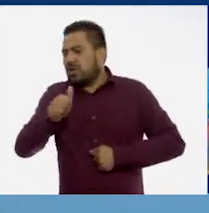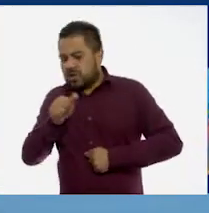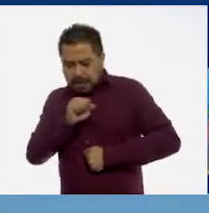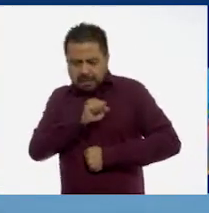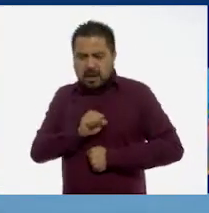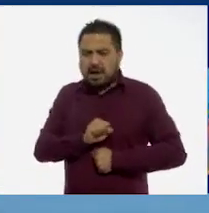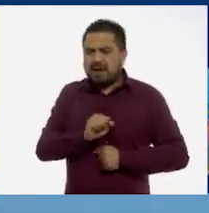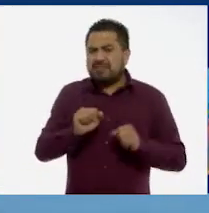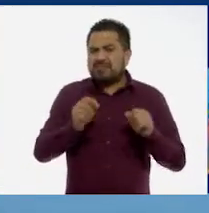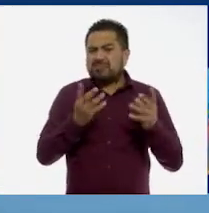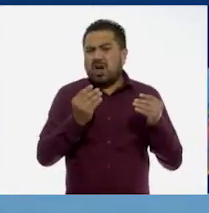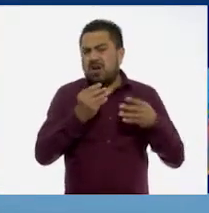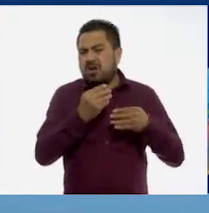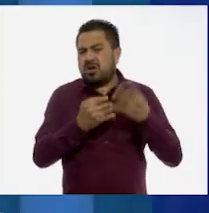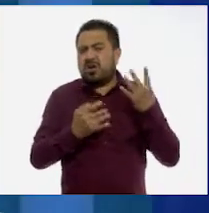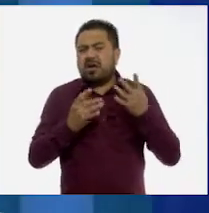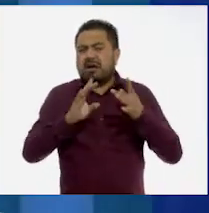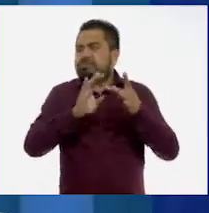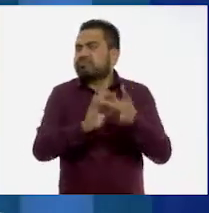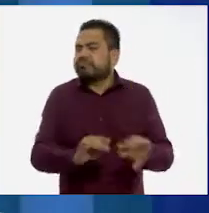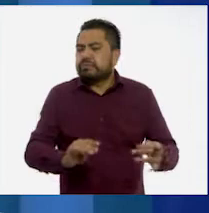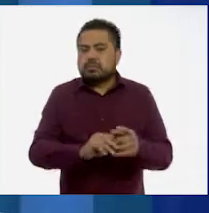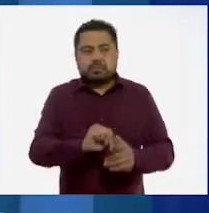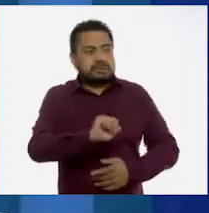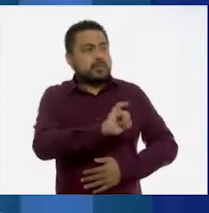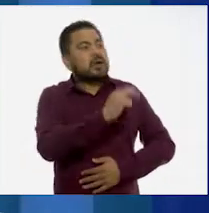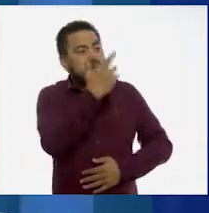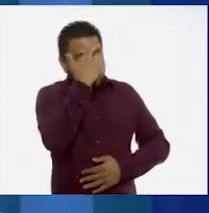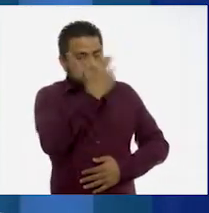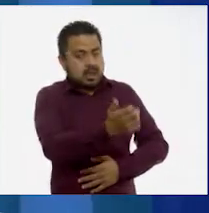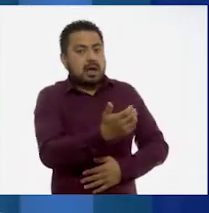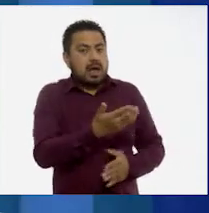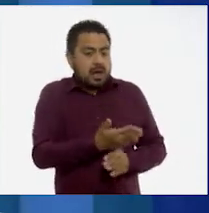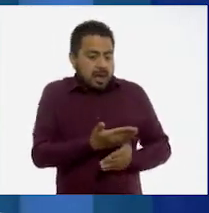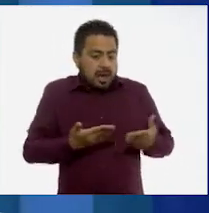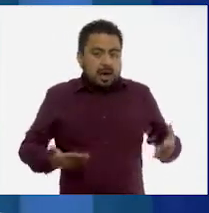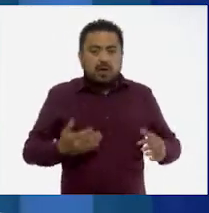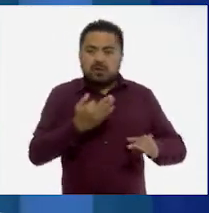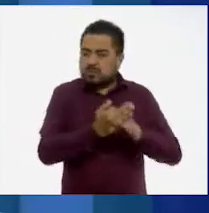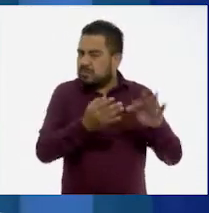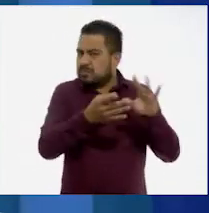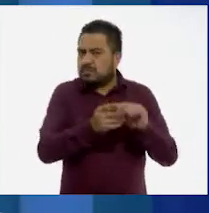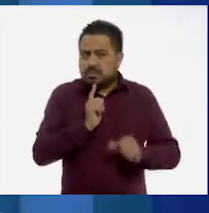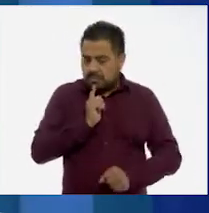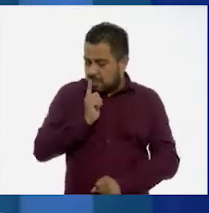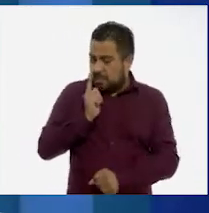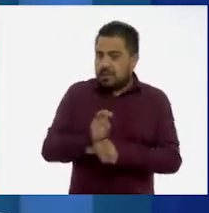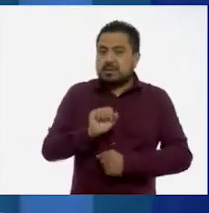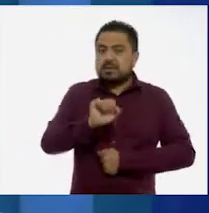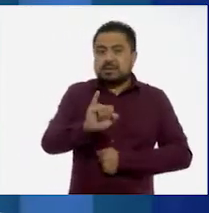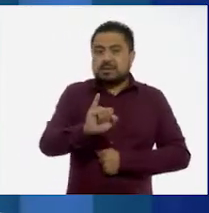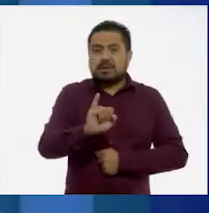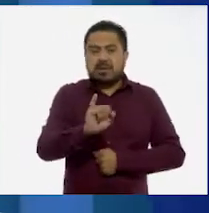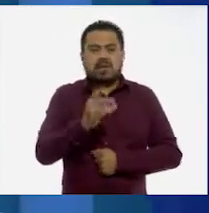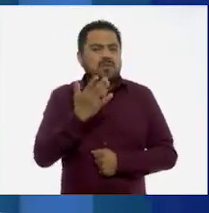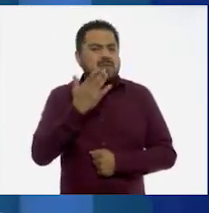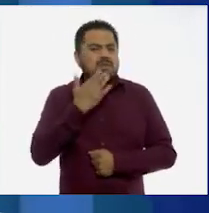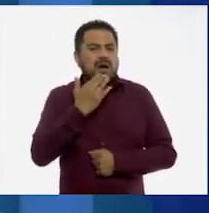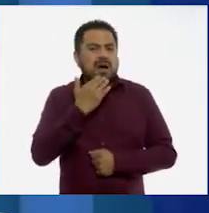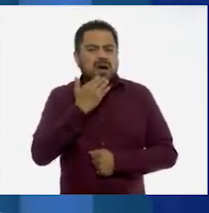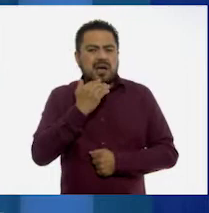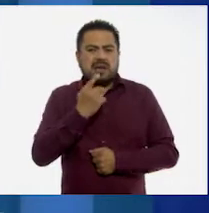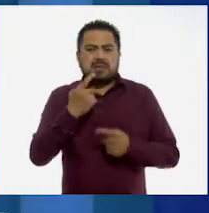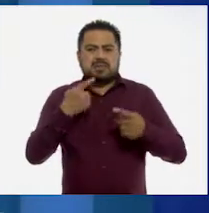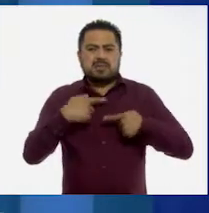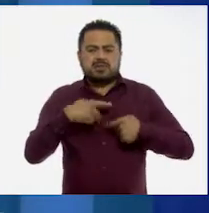de narrar. Tienes toda la razón. Ahora que lo estás mencionando me doy cuenta de ello y es cierto, no hay un antagonista